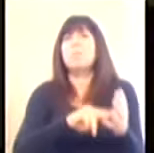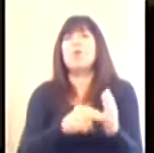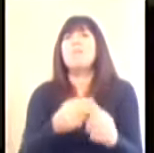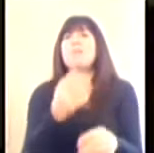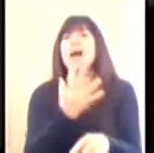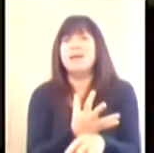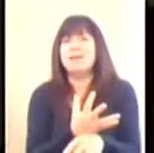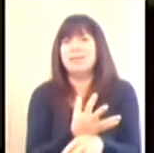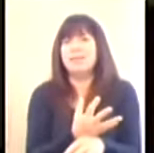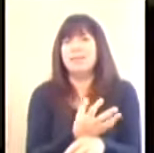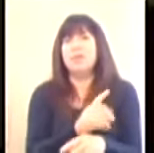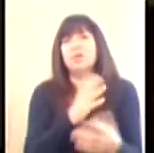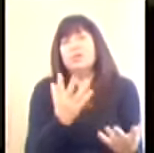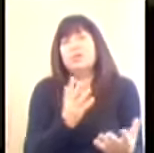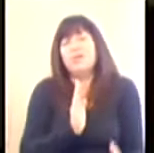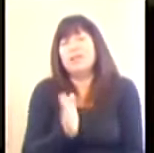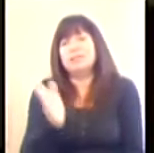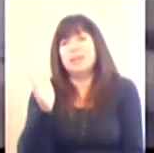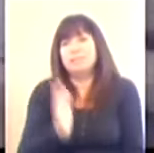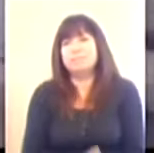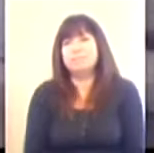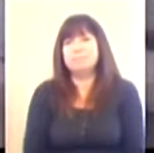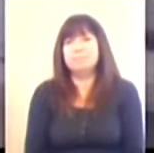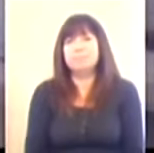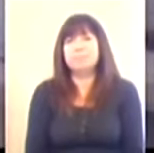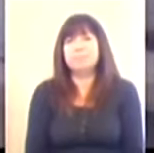este problema va a ser perpetuo.